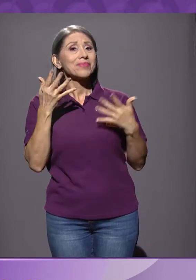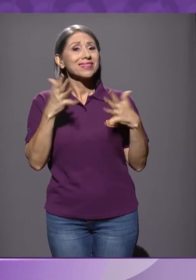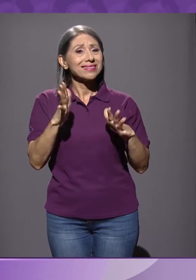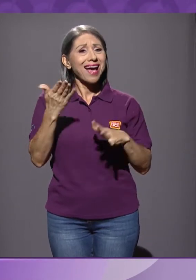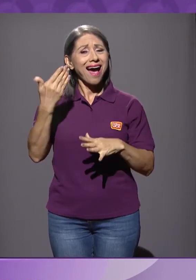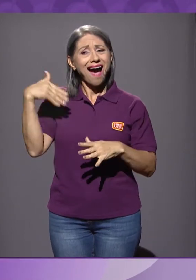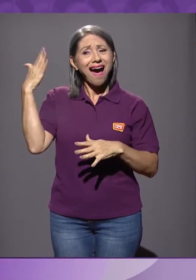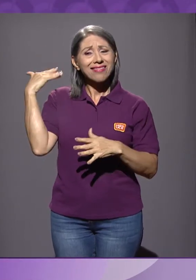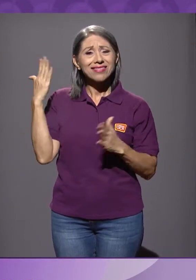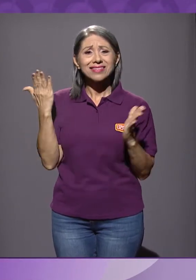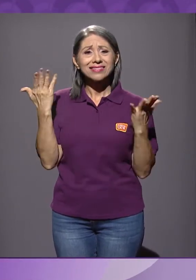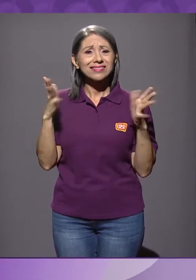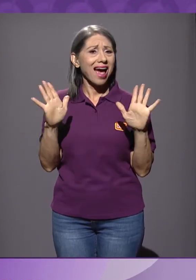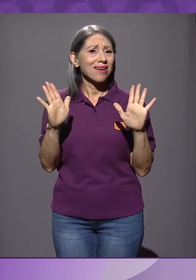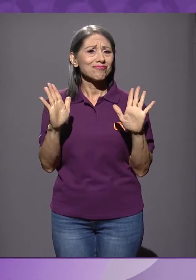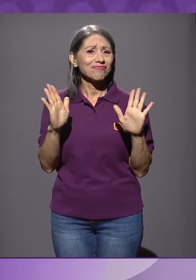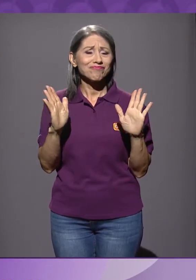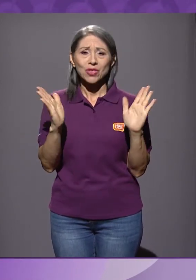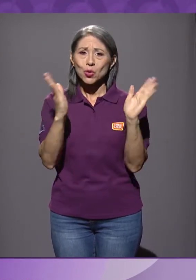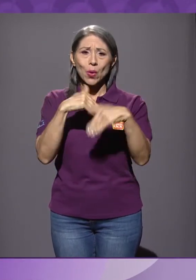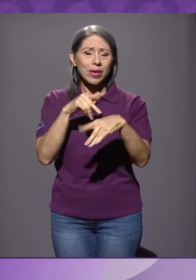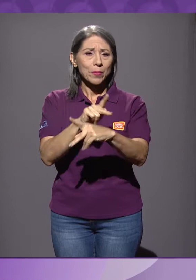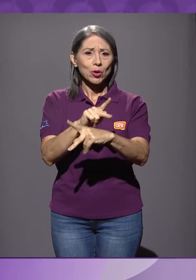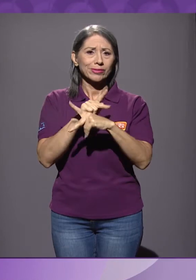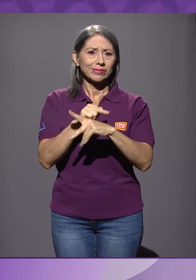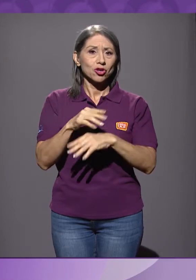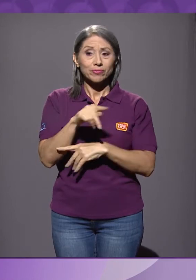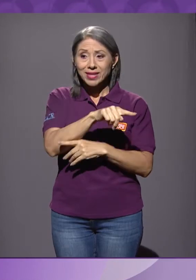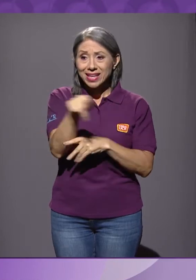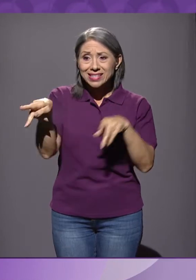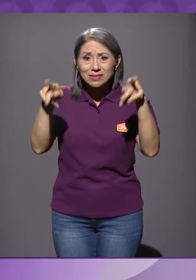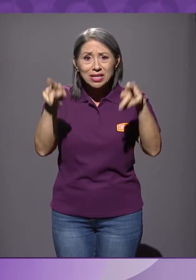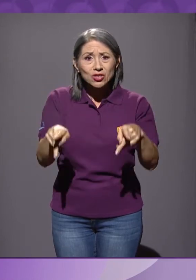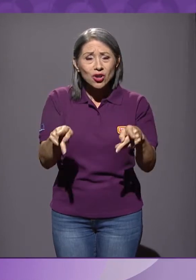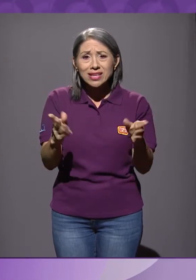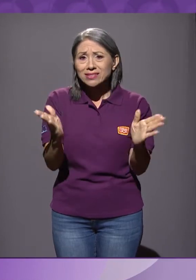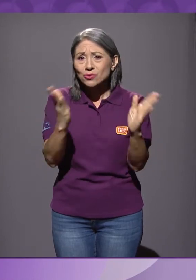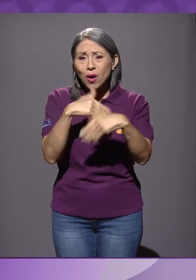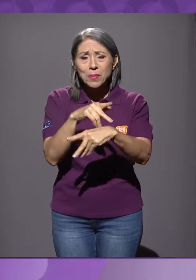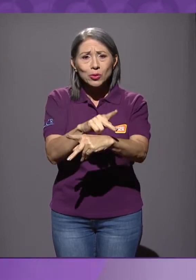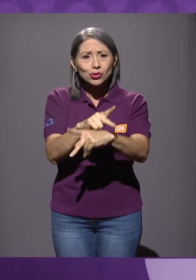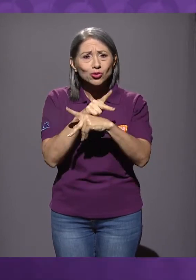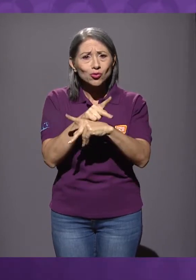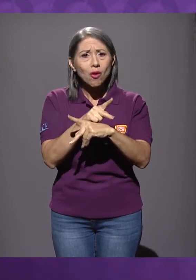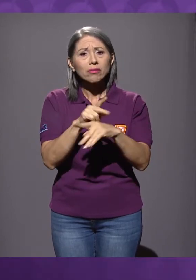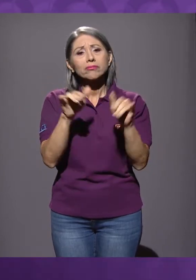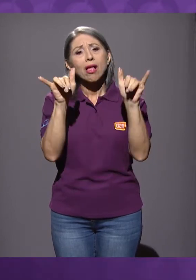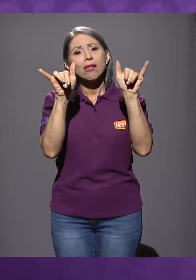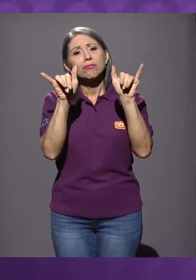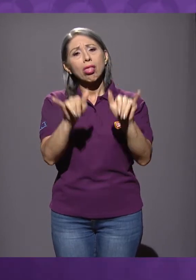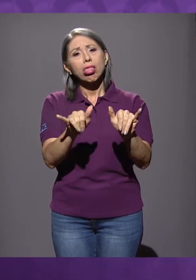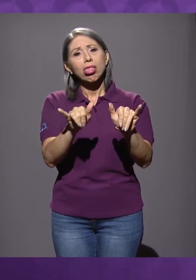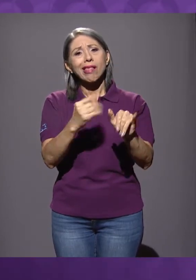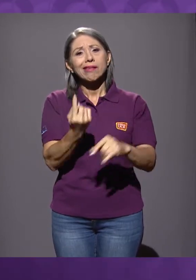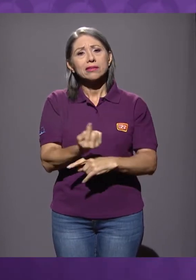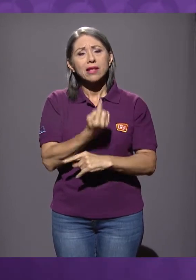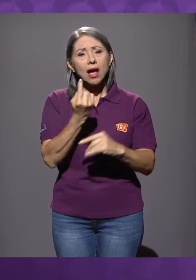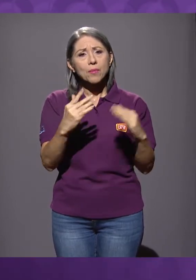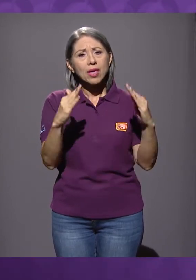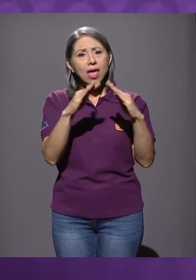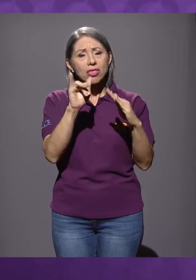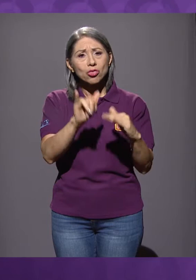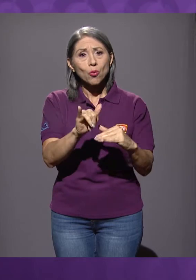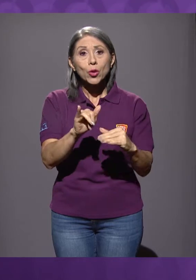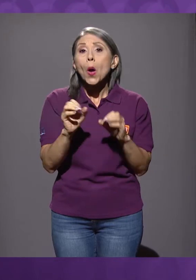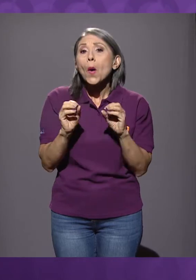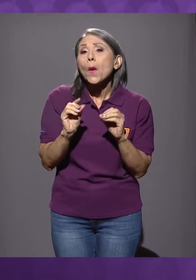veníamos de un espacio de desprotección, ¿verdad? Ellos ya están en un espacio de desprotección, de aislamiento, y sus pocos